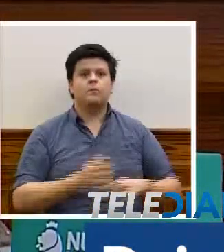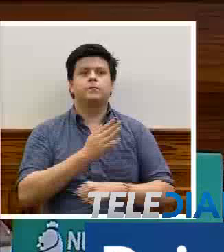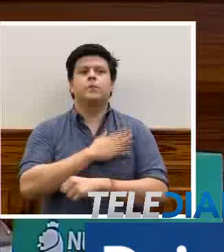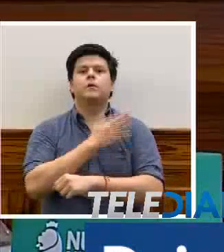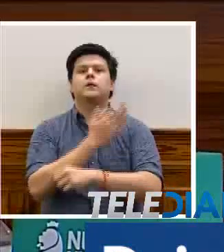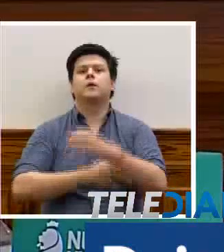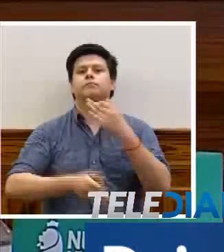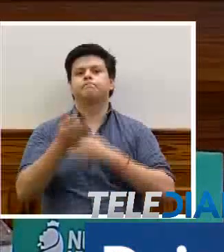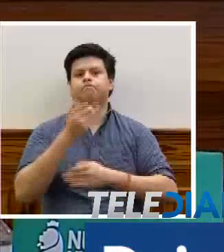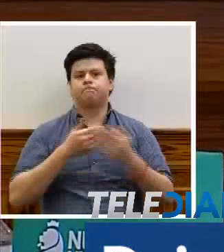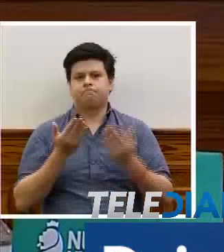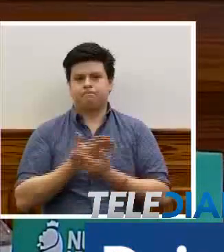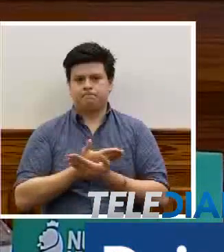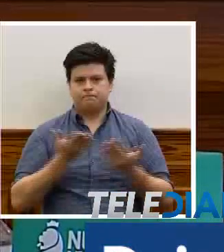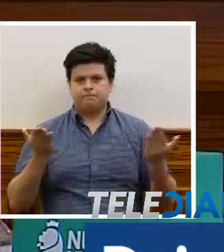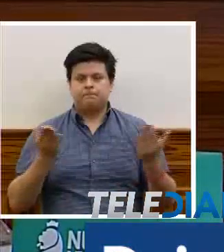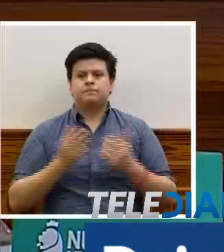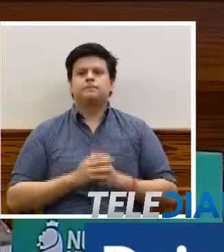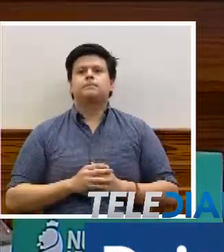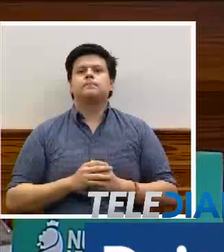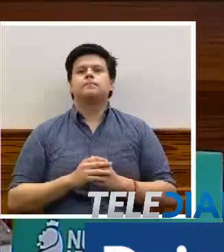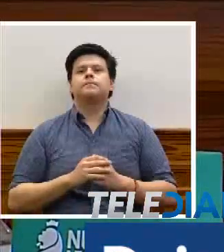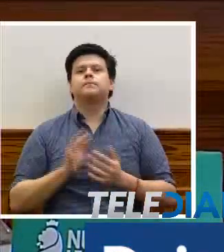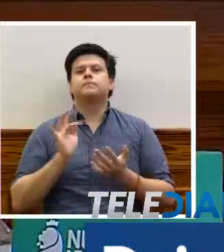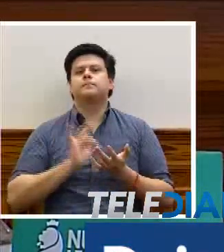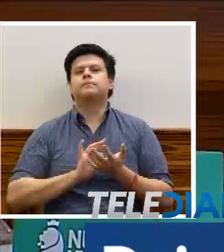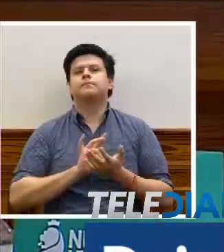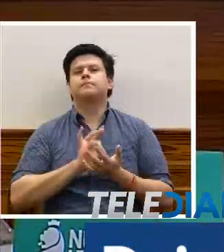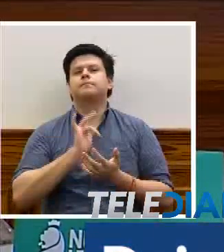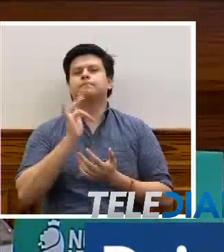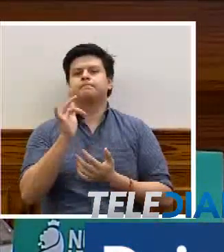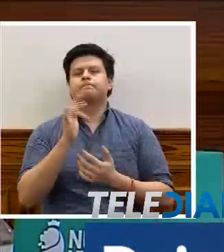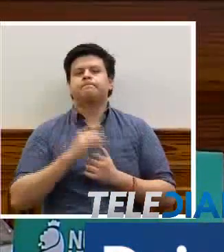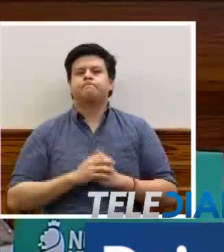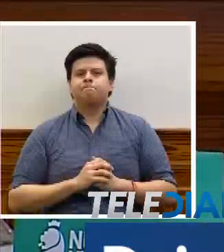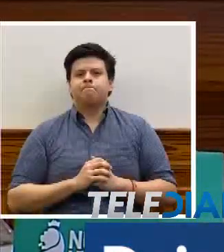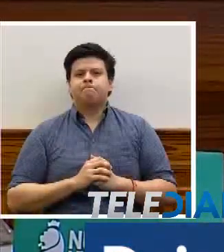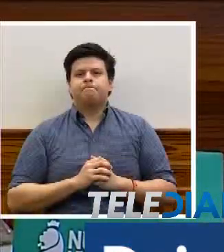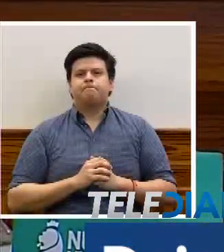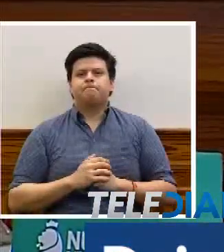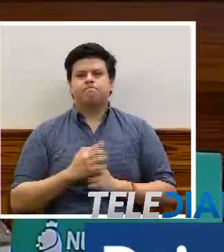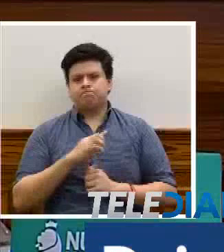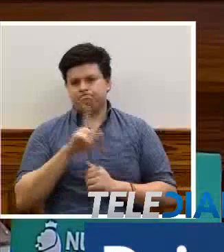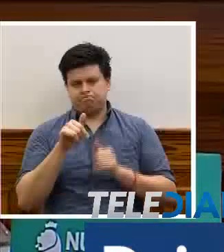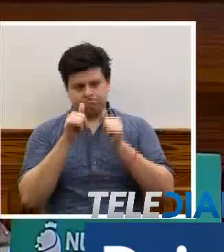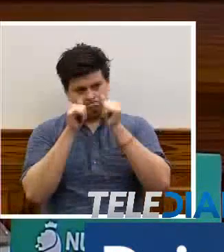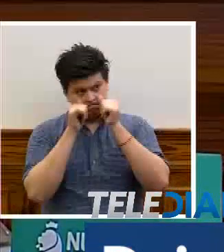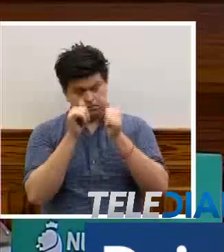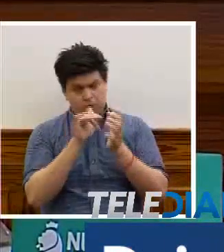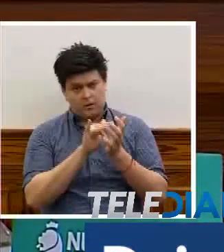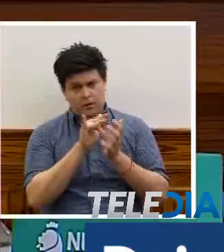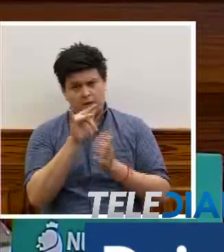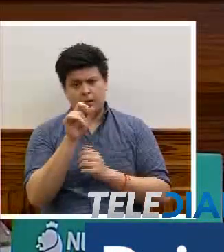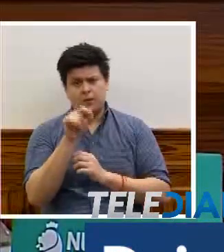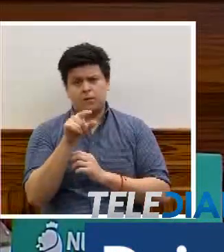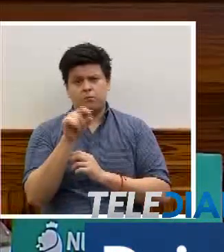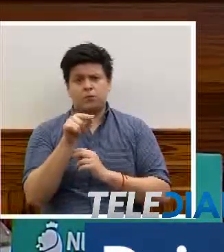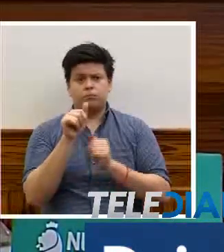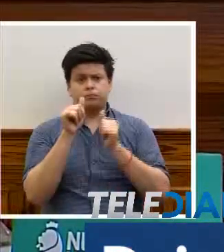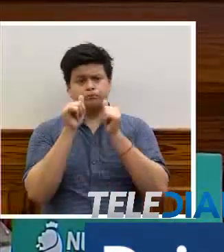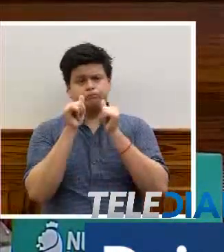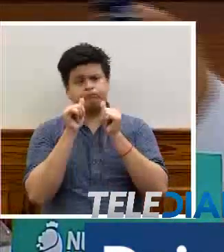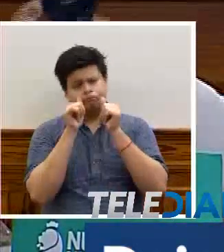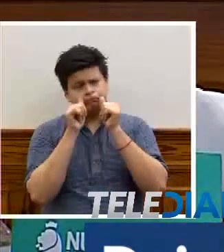gobernador que ahora únicamente iría una vez a la semana este funcionario que vemos en pantalla a informar cómo va el avance a los medios